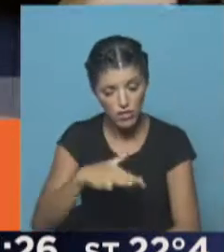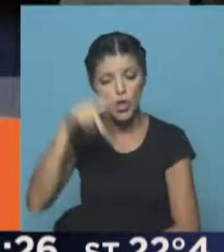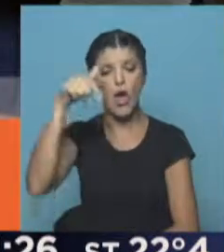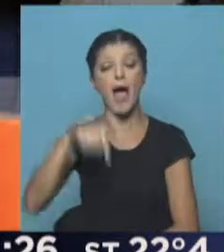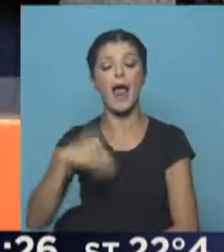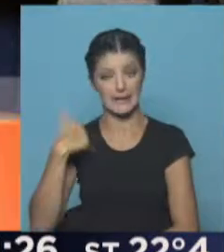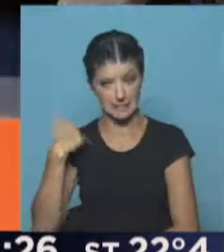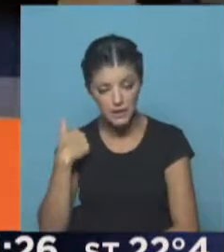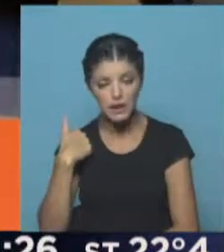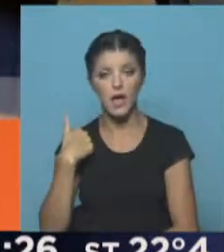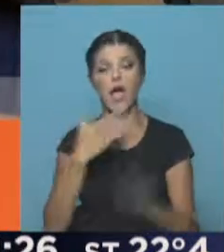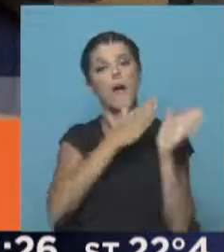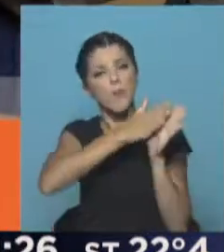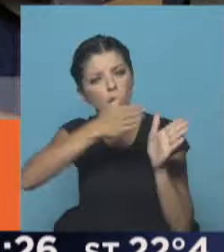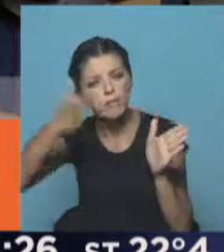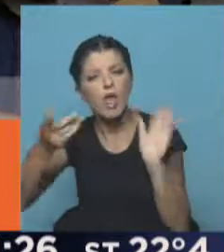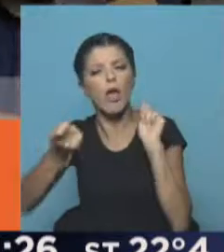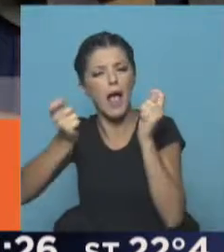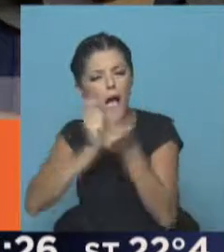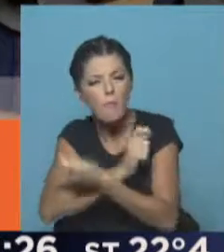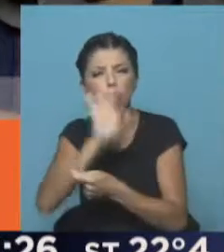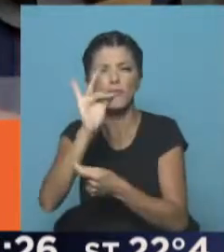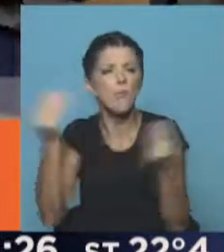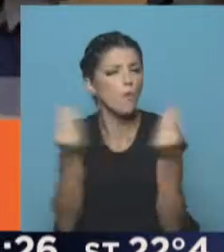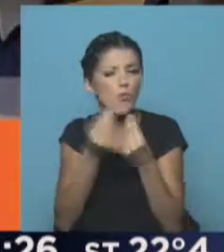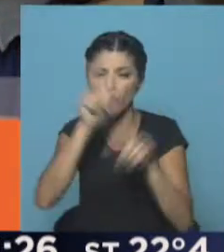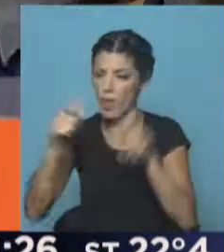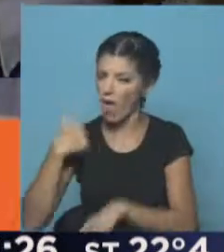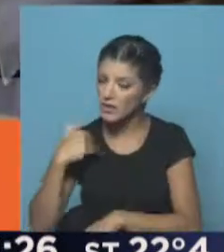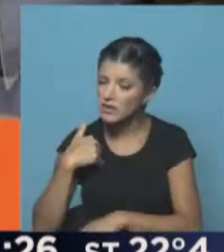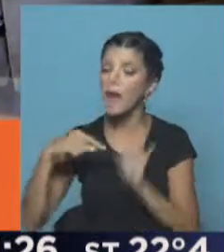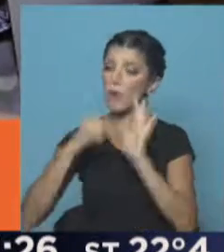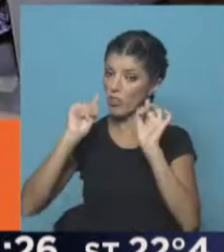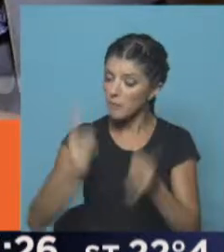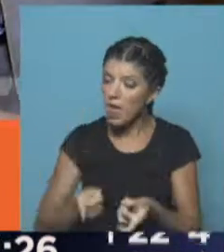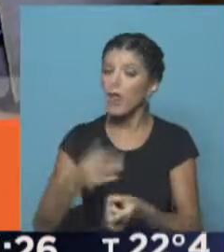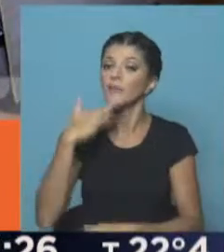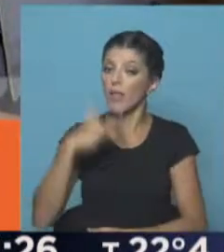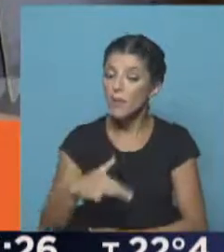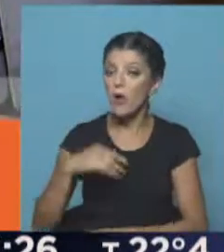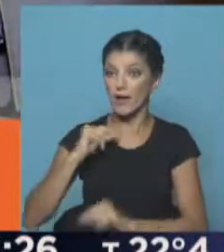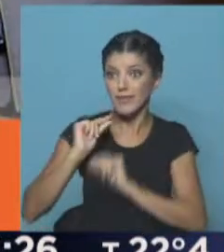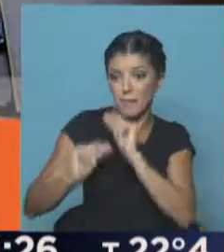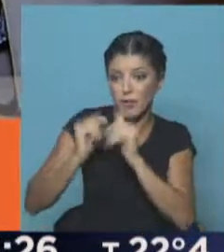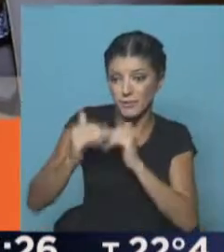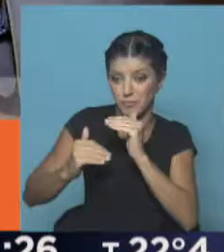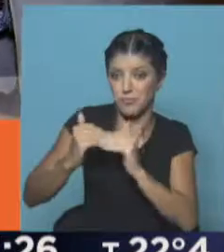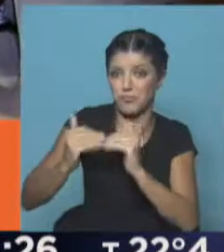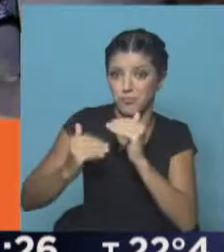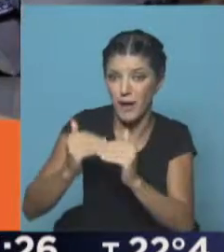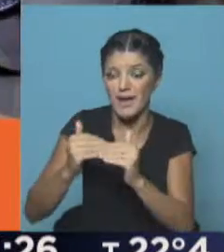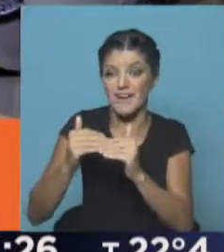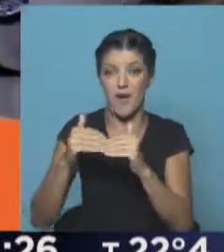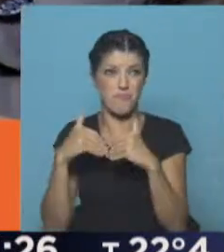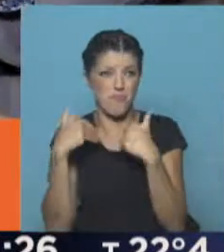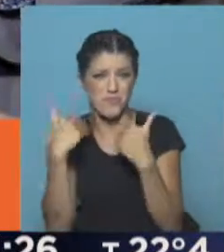habido un proceso de cambio que ha sido difícil para muchos argentinos, pero también entendemos que estamos recuperándonos y que en esa recuperación tenemos la